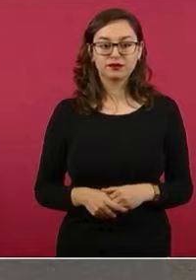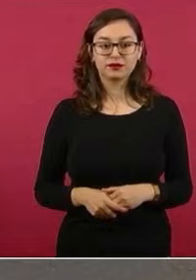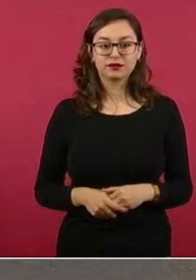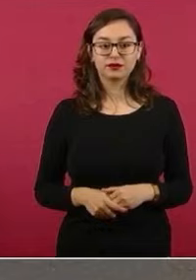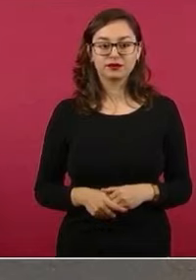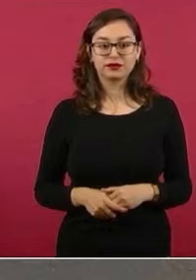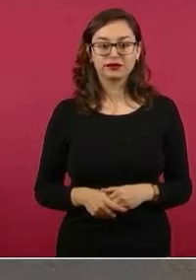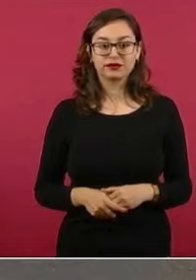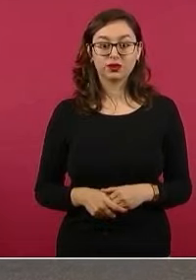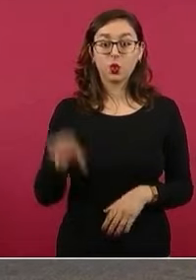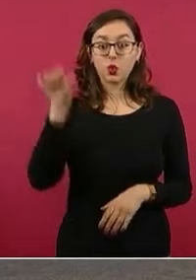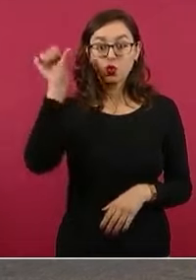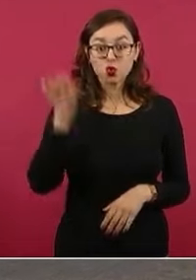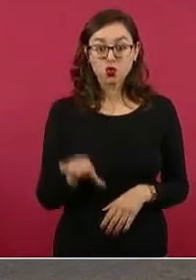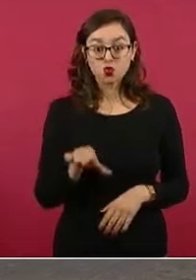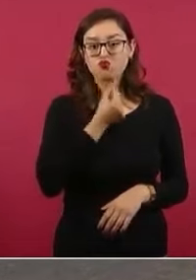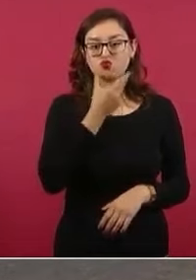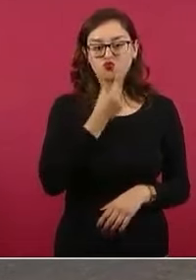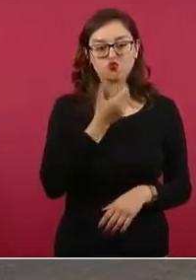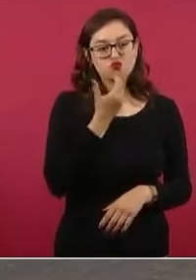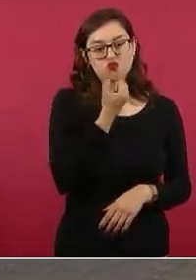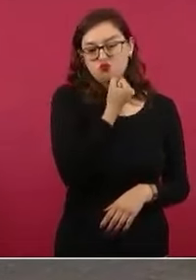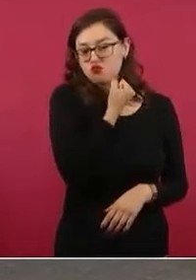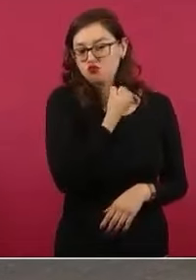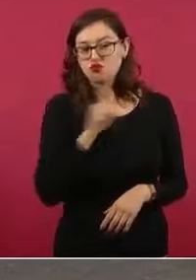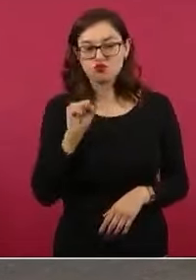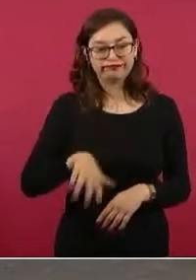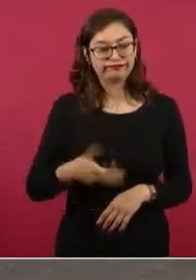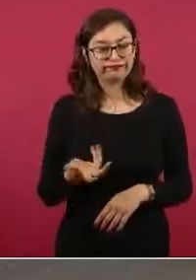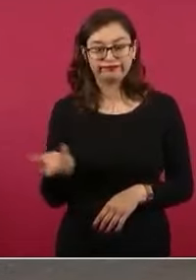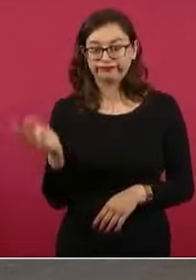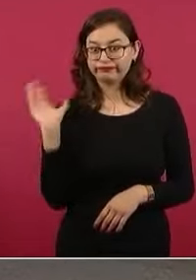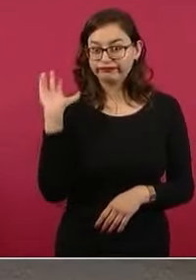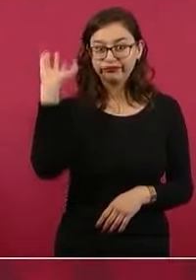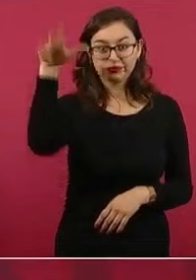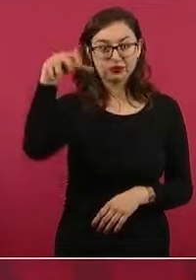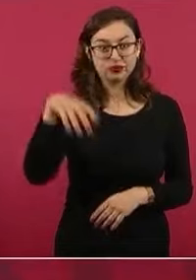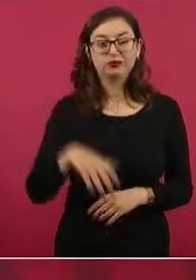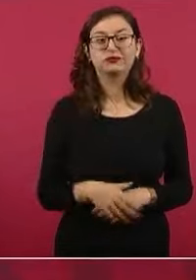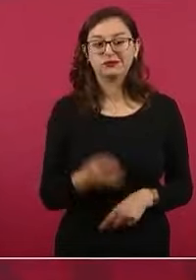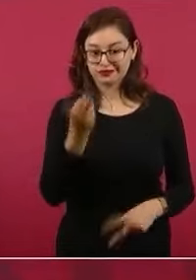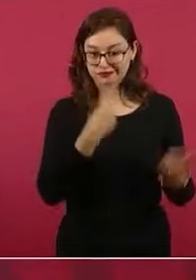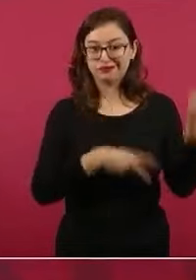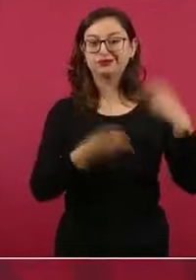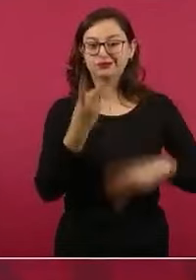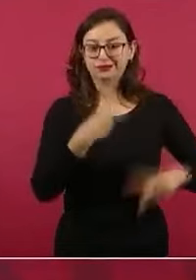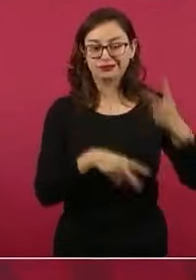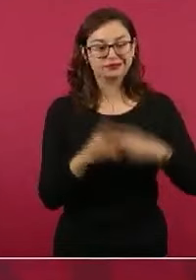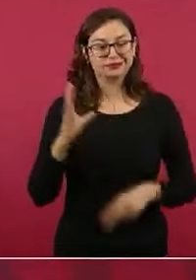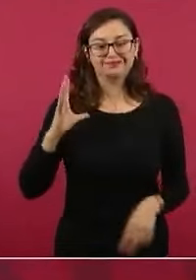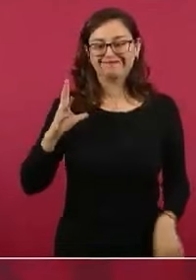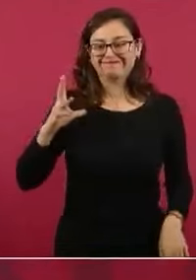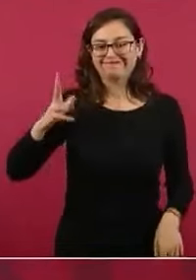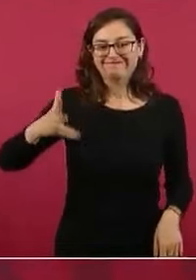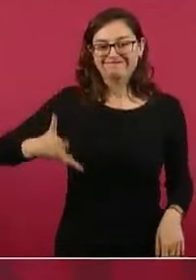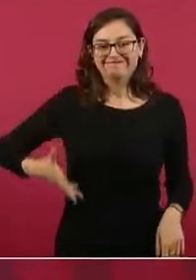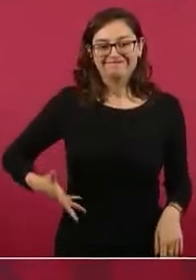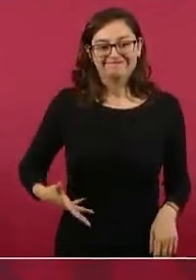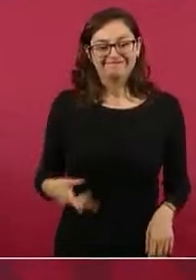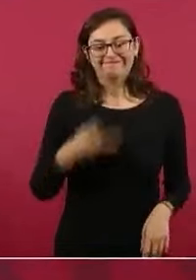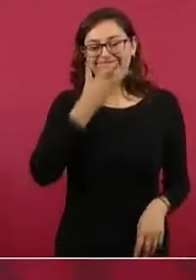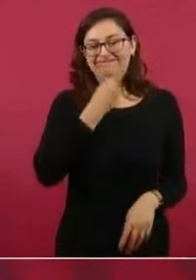pues el mejor basquetbolista mexicano en toda la historia, que nos da mucho orgullo,